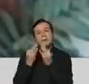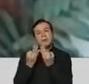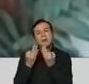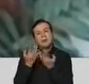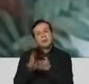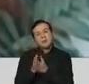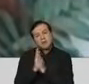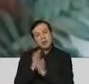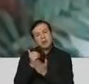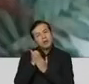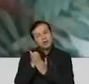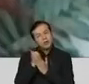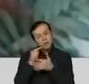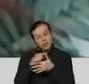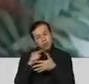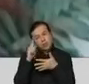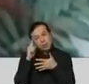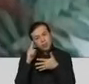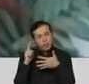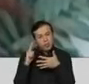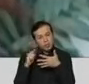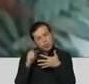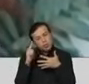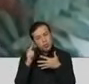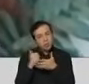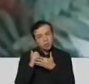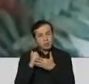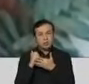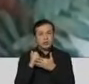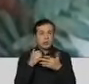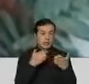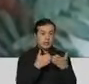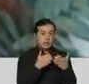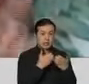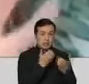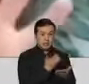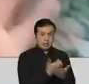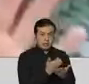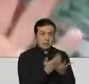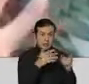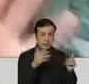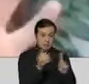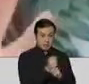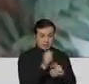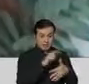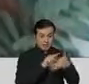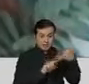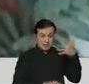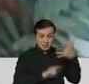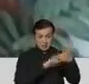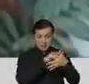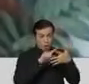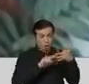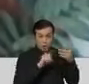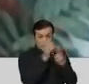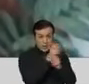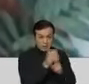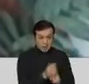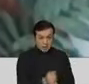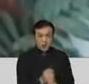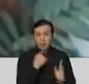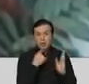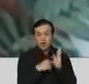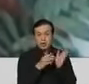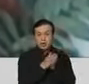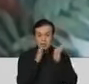una de ellas, en dos de ellas. Pues bien, el equipo económico ha logrado un gran éxito en las cinco. En gracia, por ejemplo, y eso